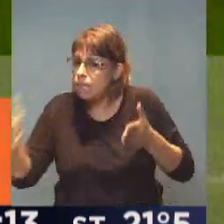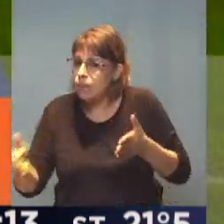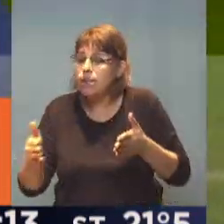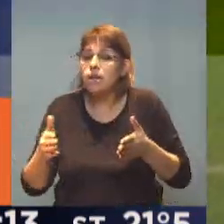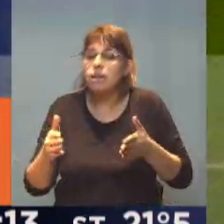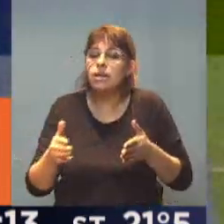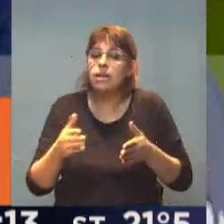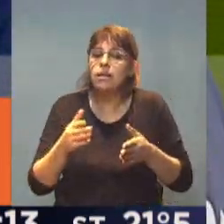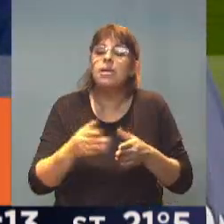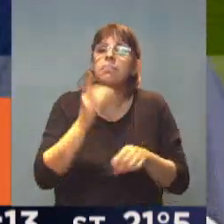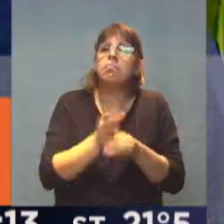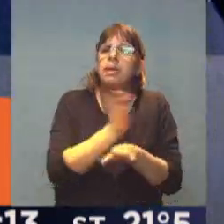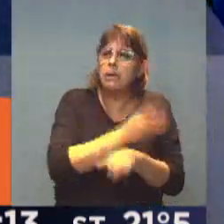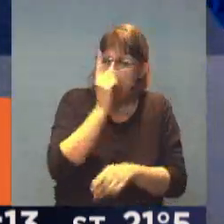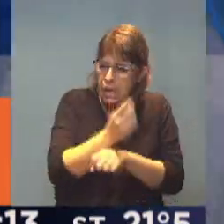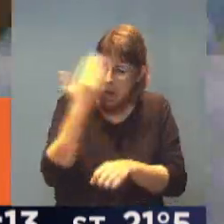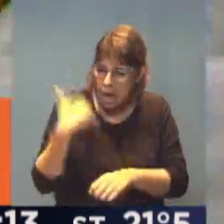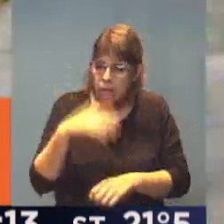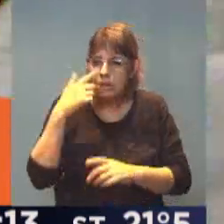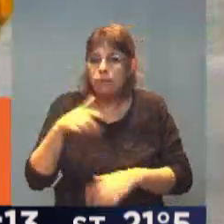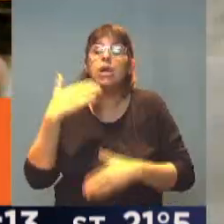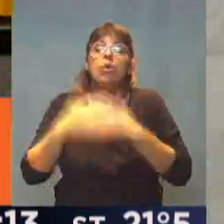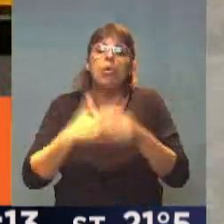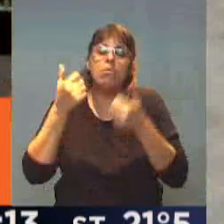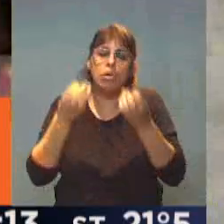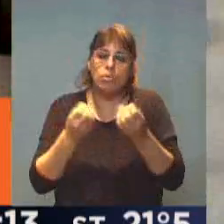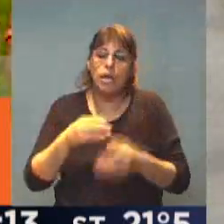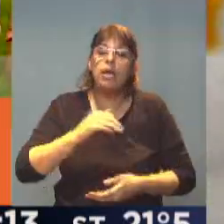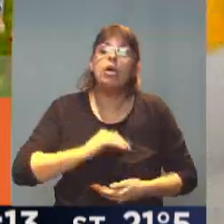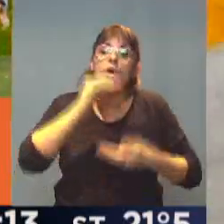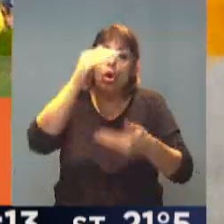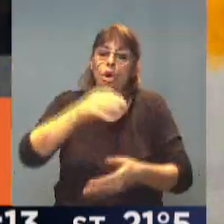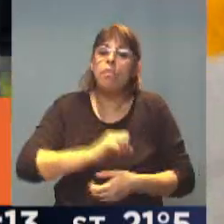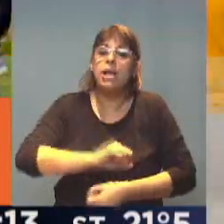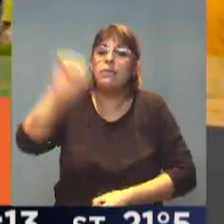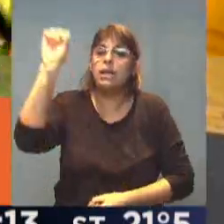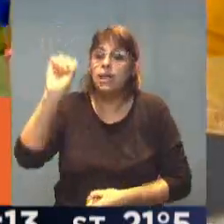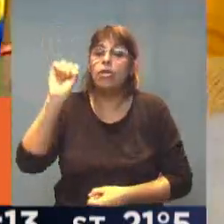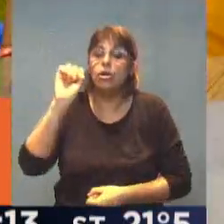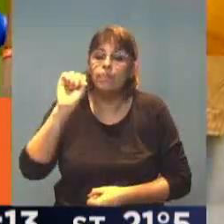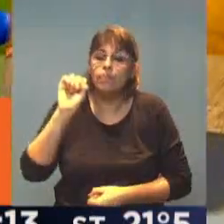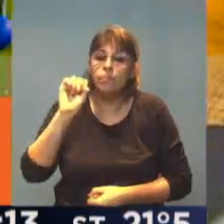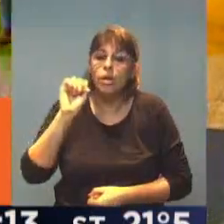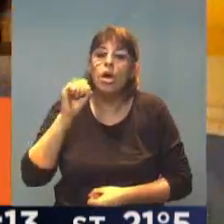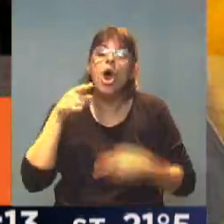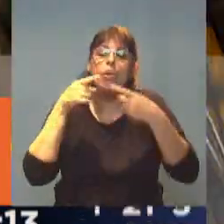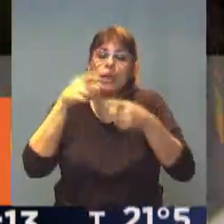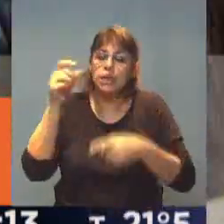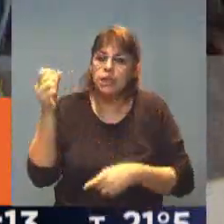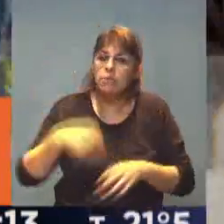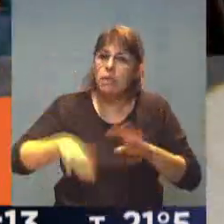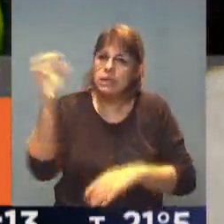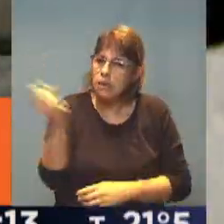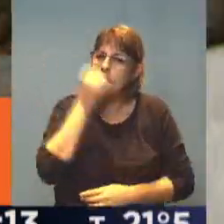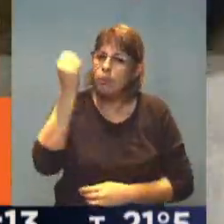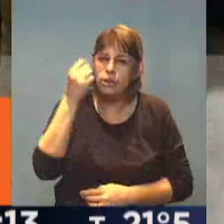sobre todo el semestre. Y sobre todo hicimos las cosas muy bien. La Copa Libertadores, sin duda, es el objetivo principal. ¿Soñás con eso, una revancha